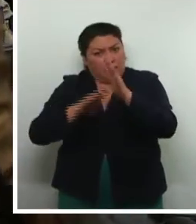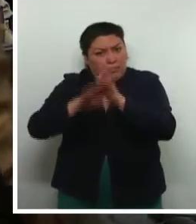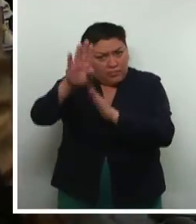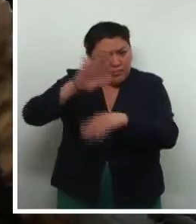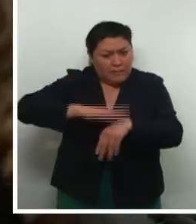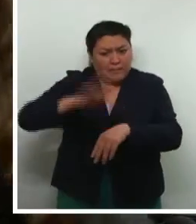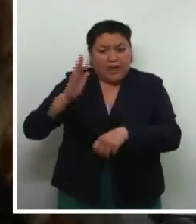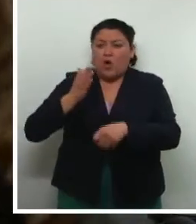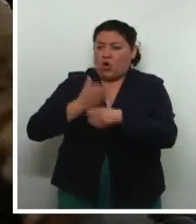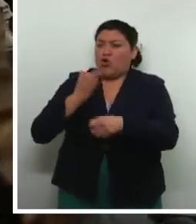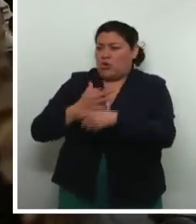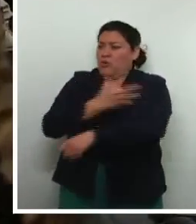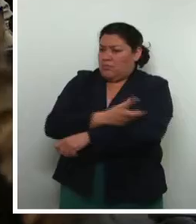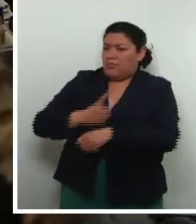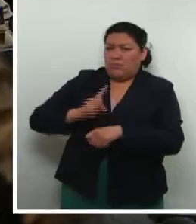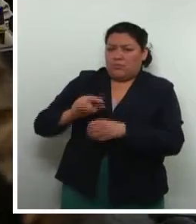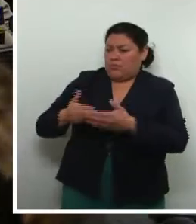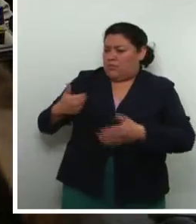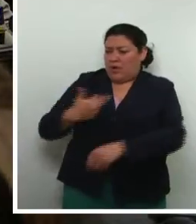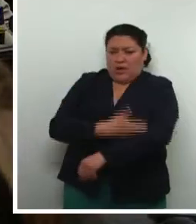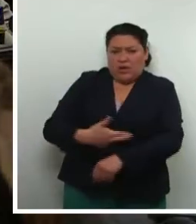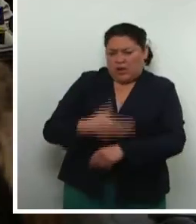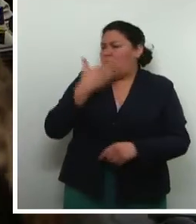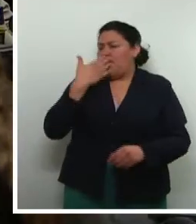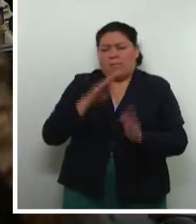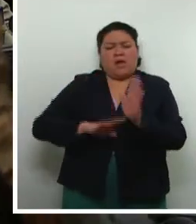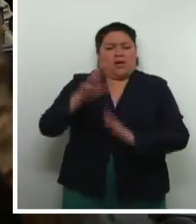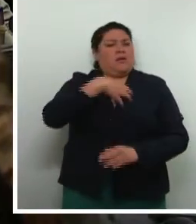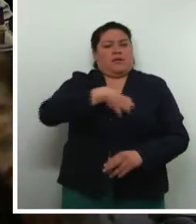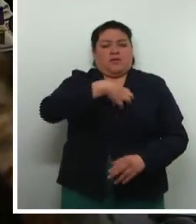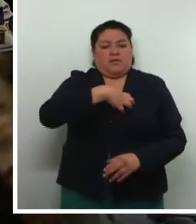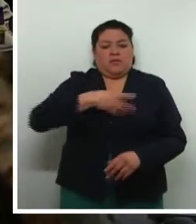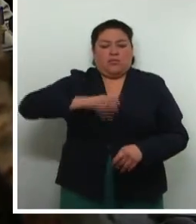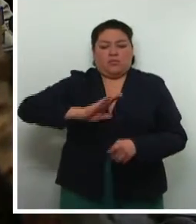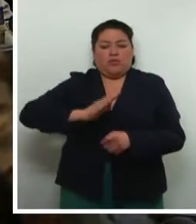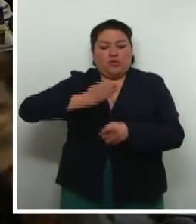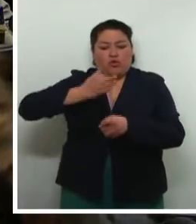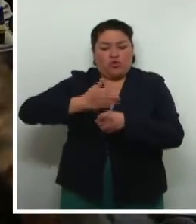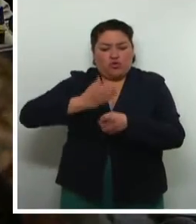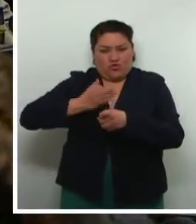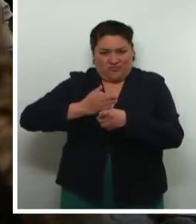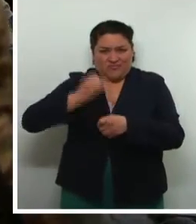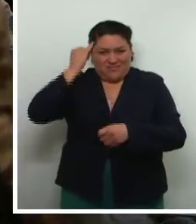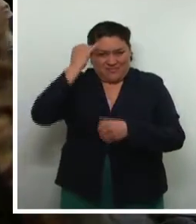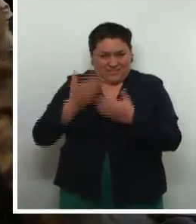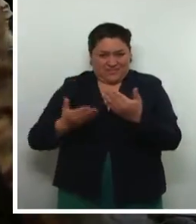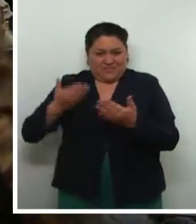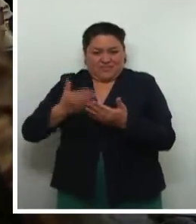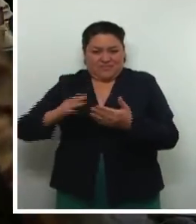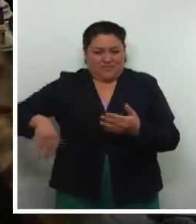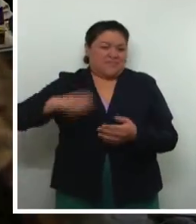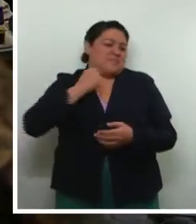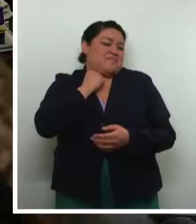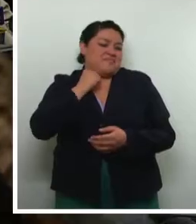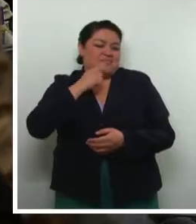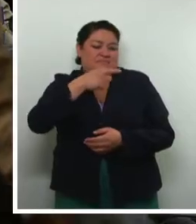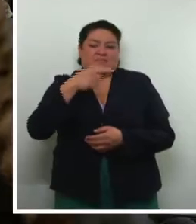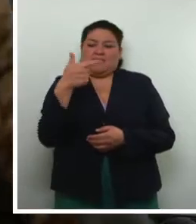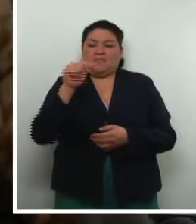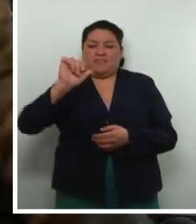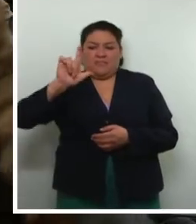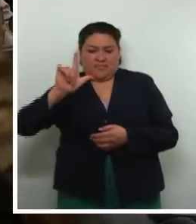podemos sentir muy orgullosos de todo lo que se ha avanzado. Sin embargo, en el caso de las reservas, del senador Gil,